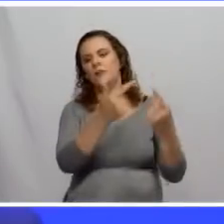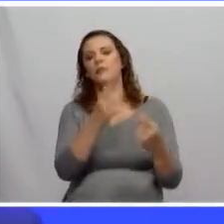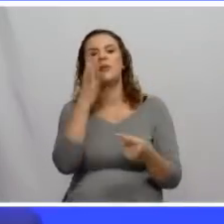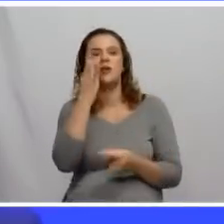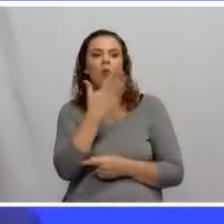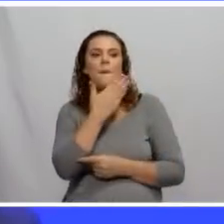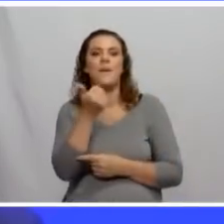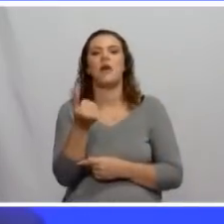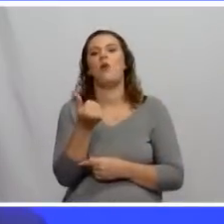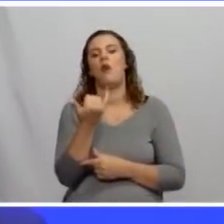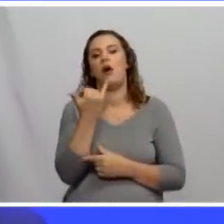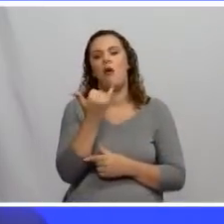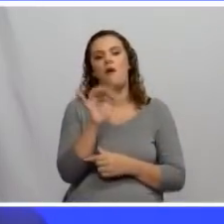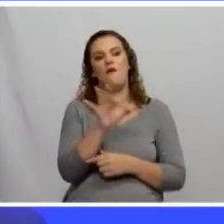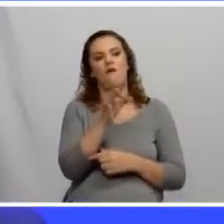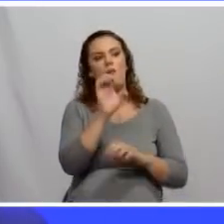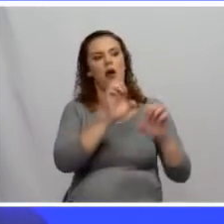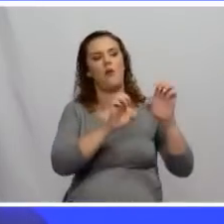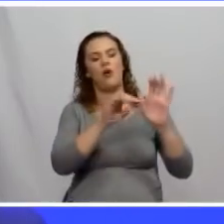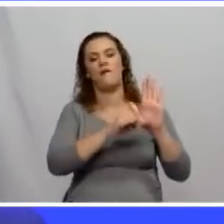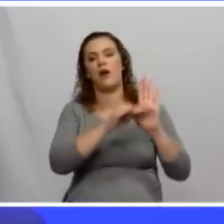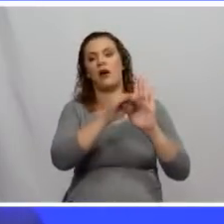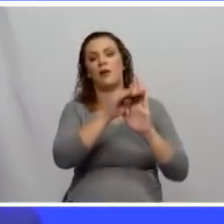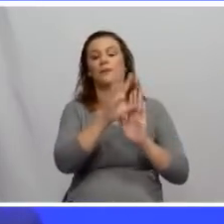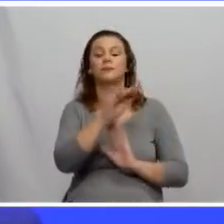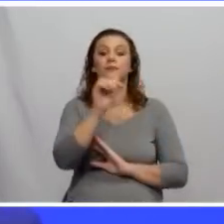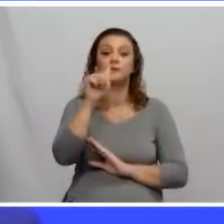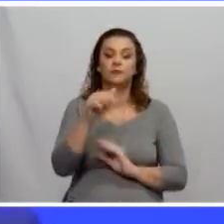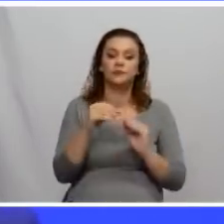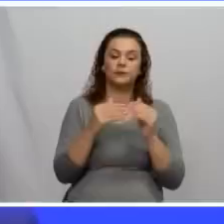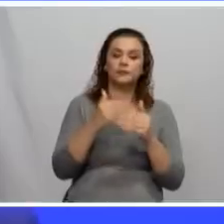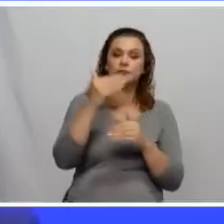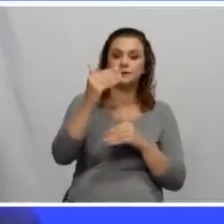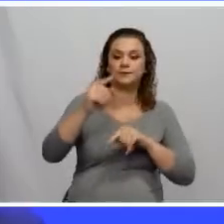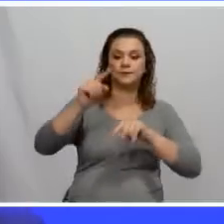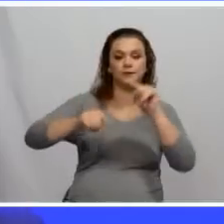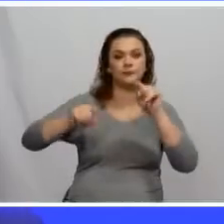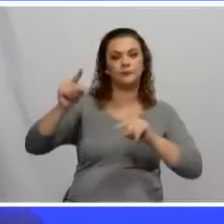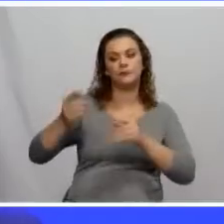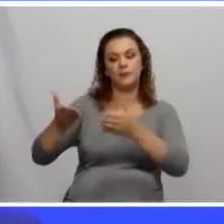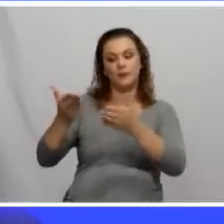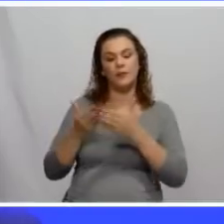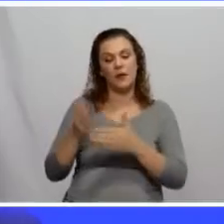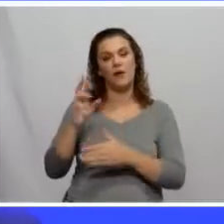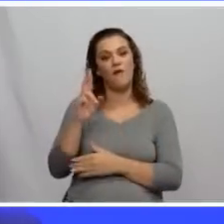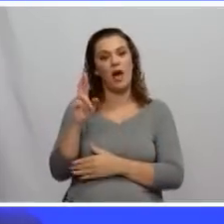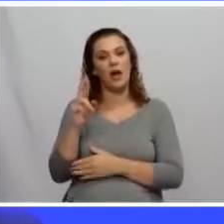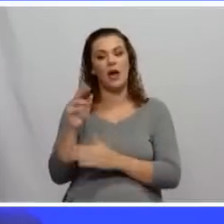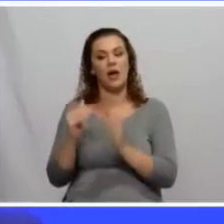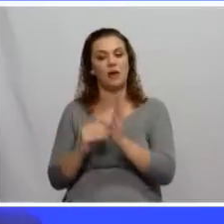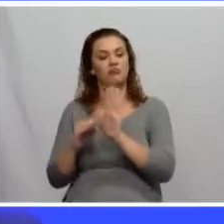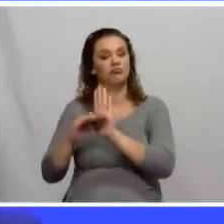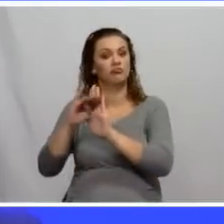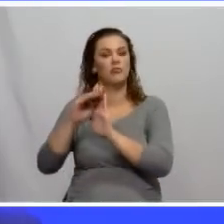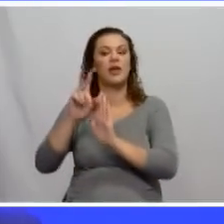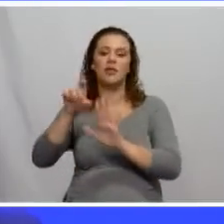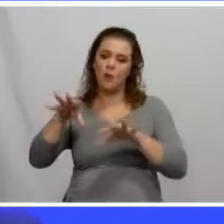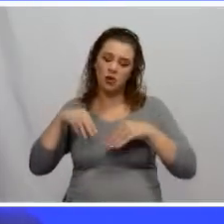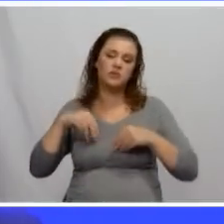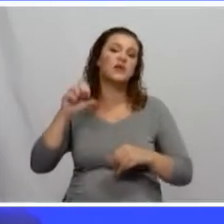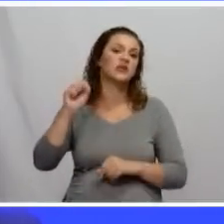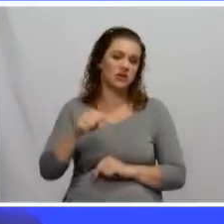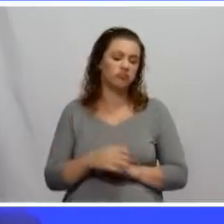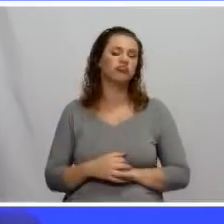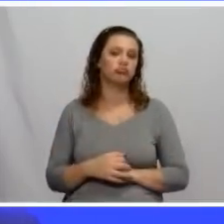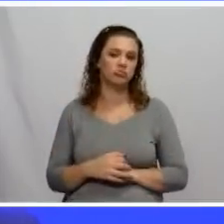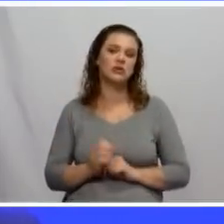creo que mejora mucho la forma de elaboración del ranking y hoy Más allá de la que nos genera el ranking tenemos que aceptar que sí que